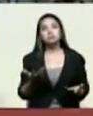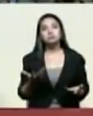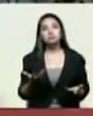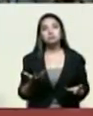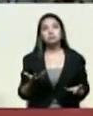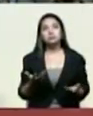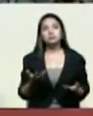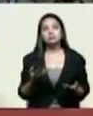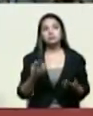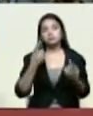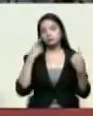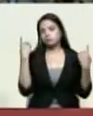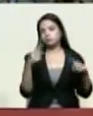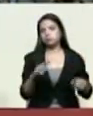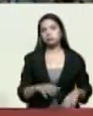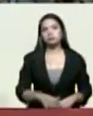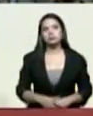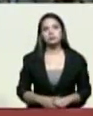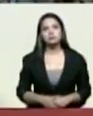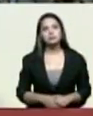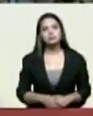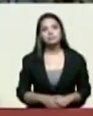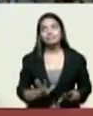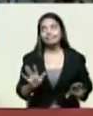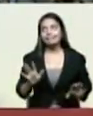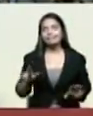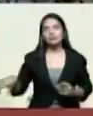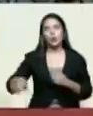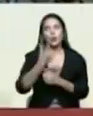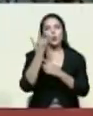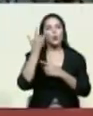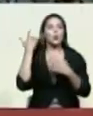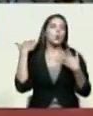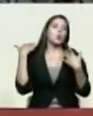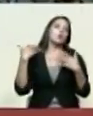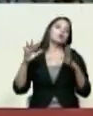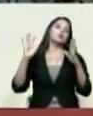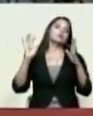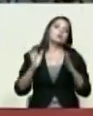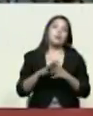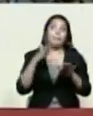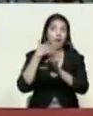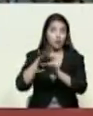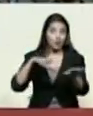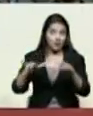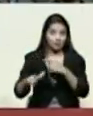guindados ese día. Nos traicionaron ese día.